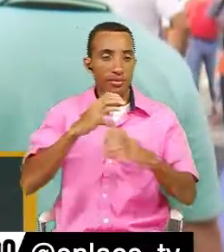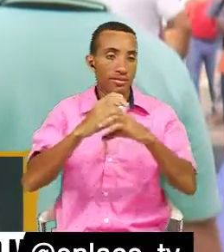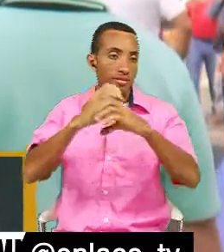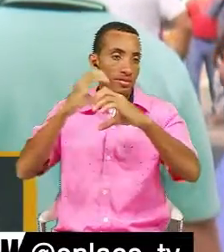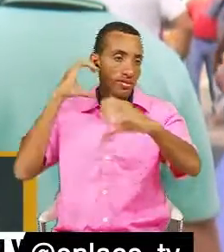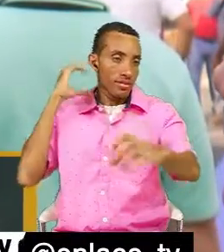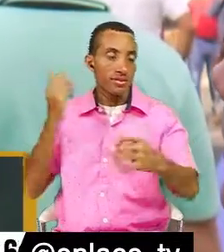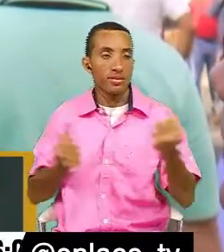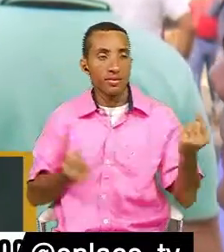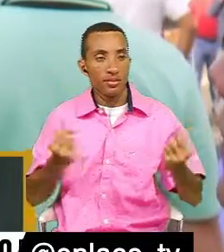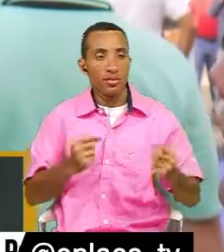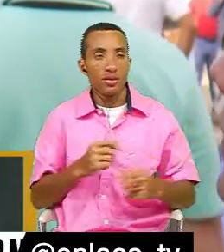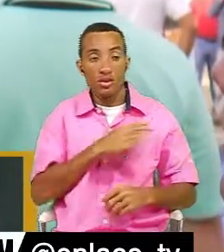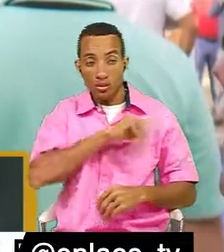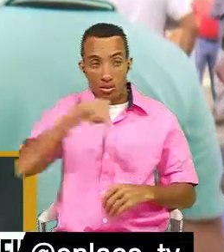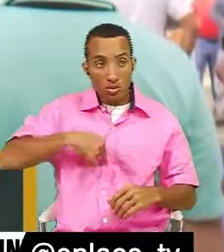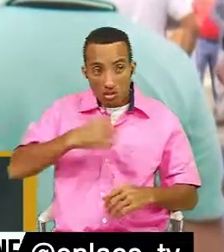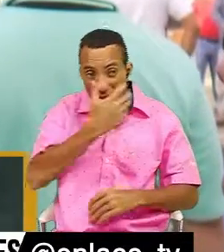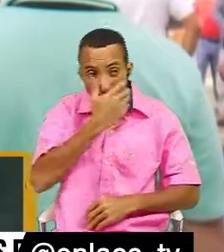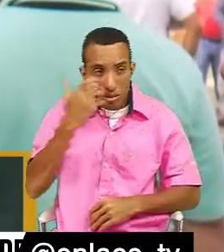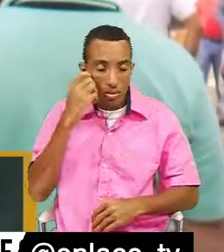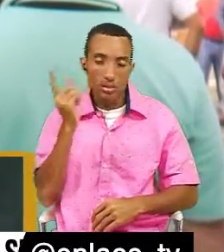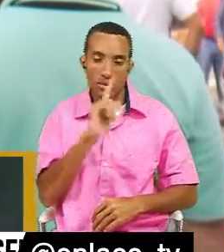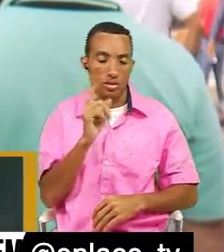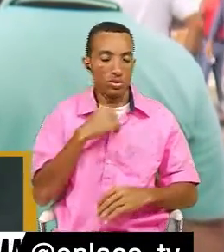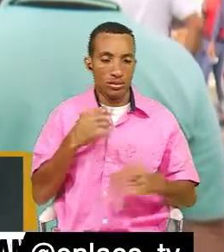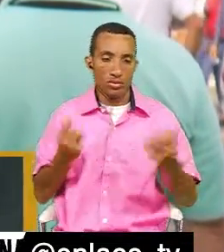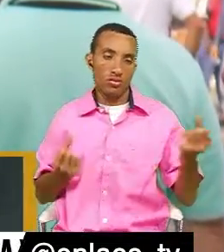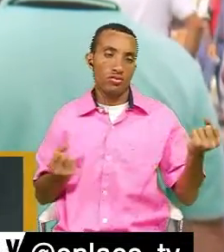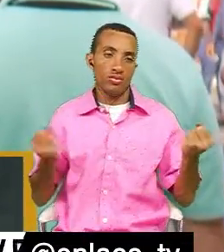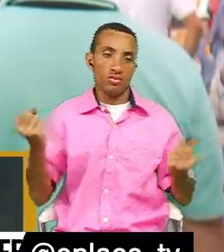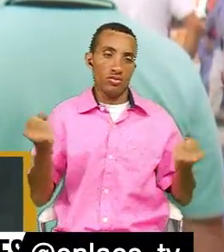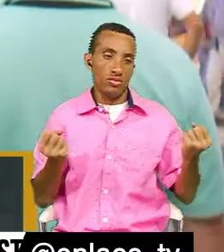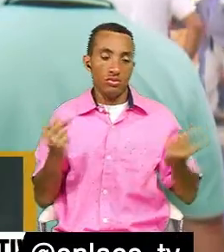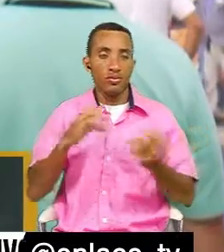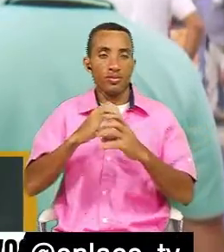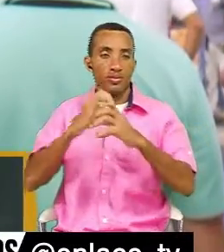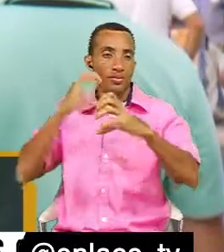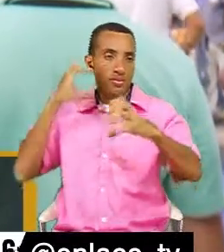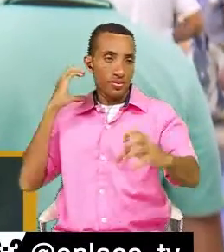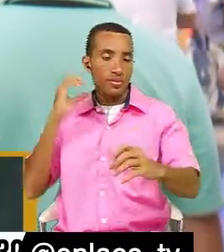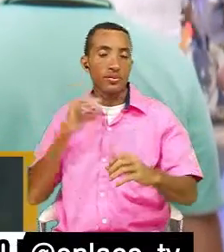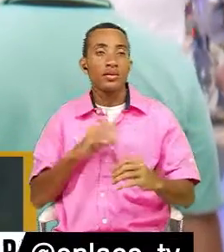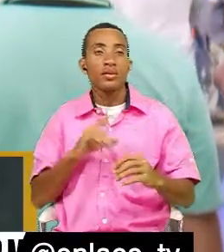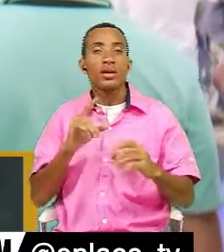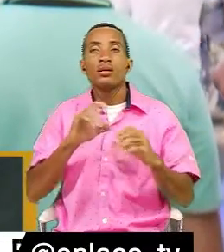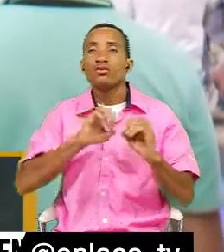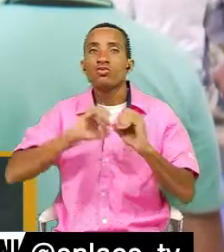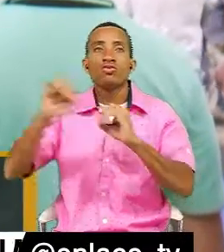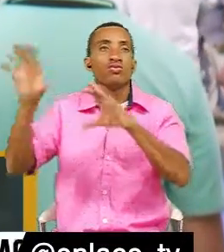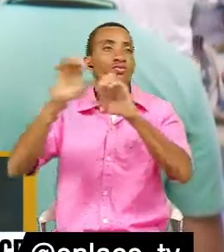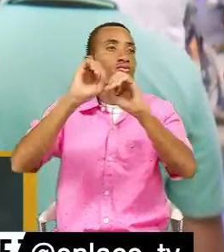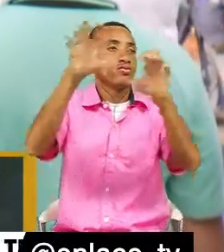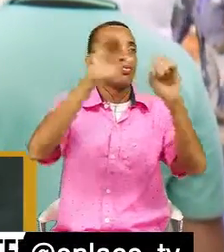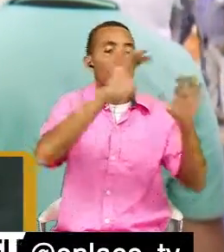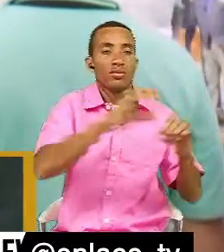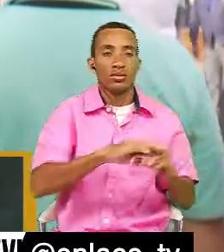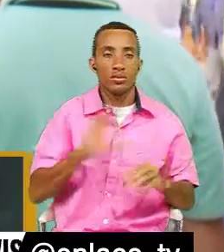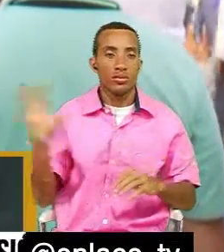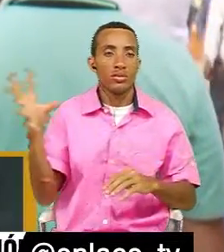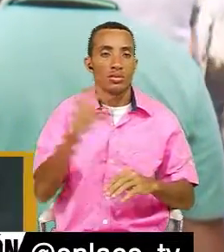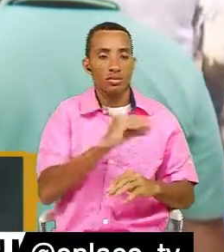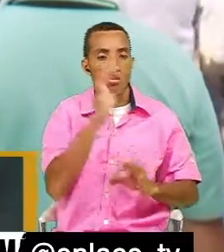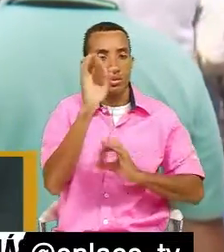nosotros no somos terroristas, somos conductores que llevamos nuestra carga para los destinos y la llevamos con